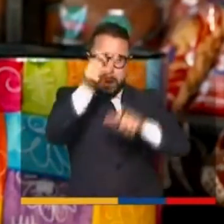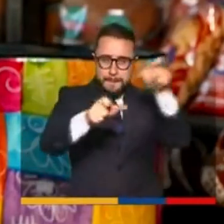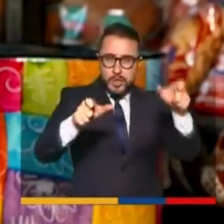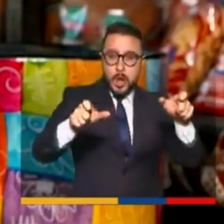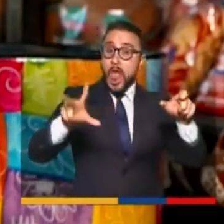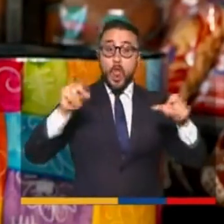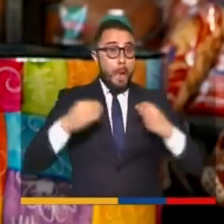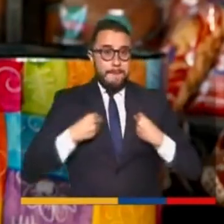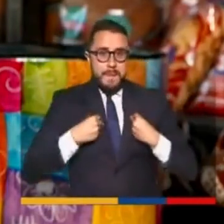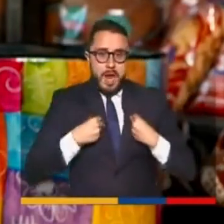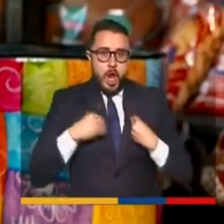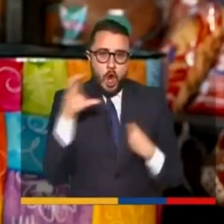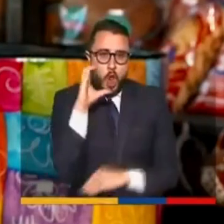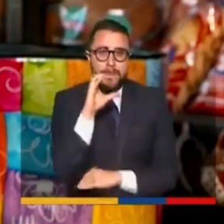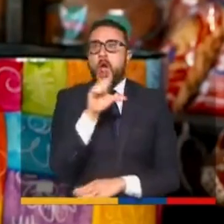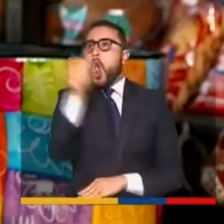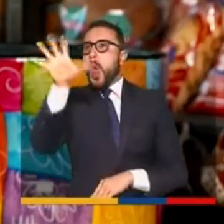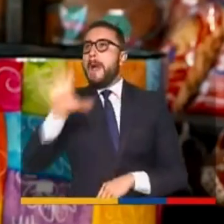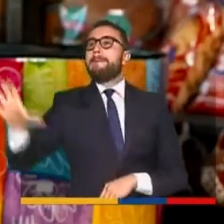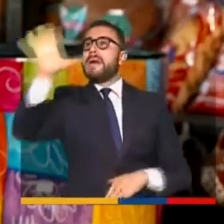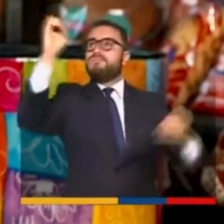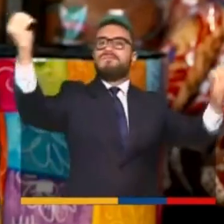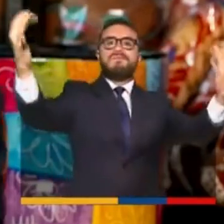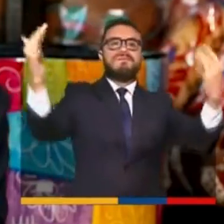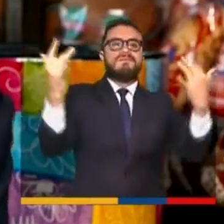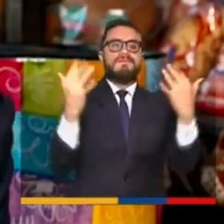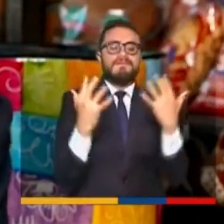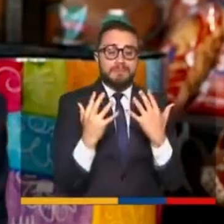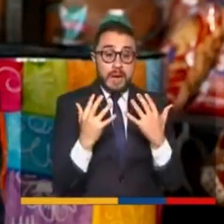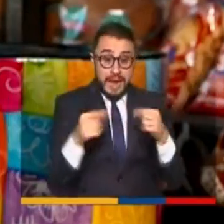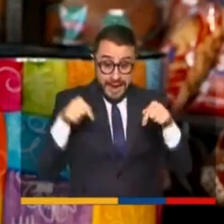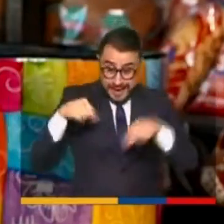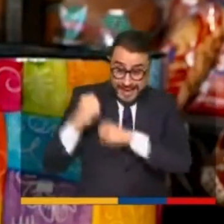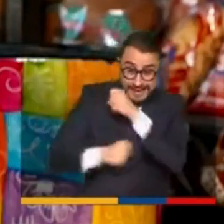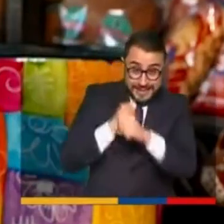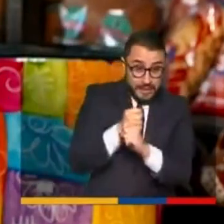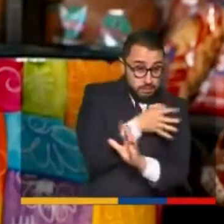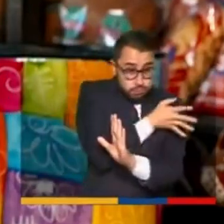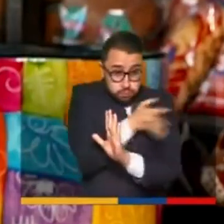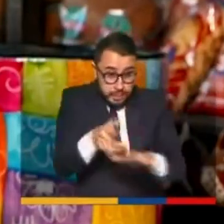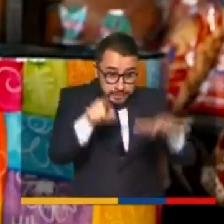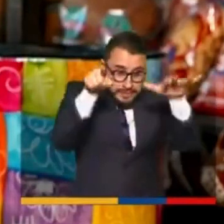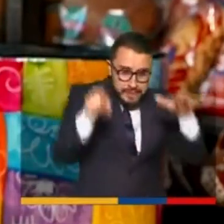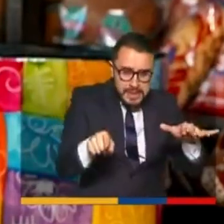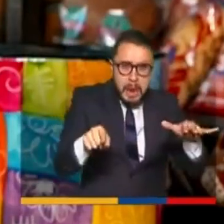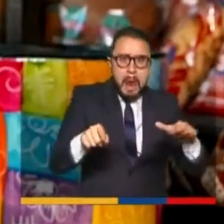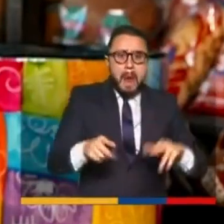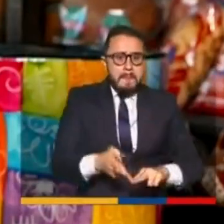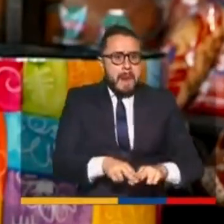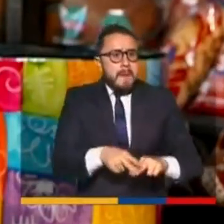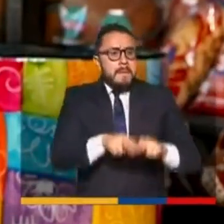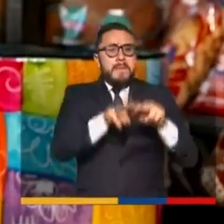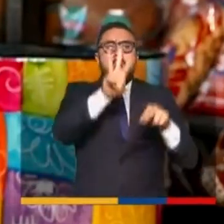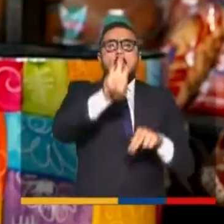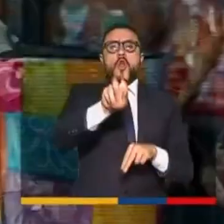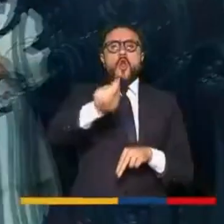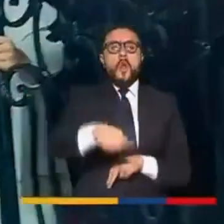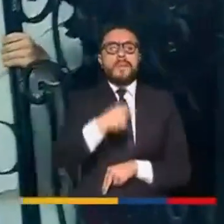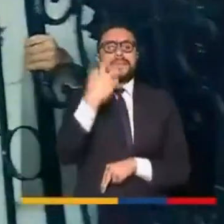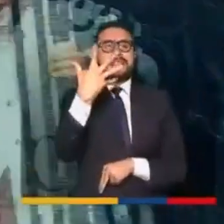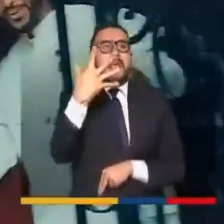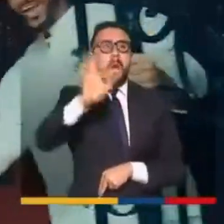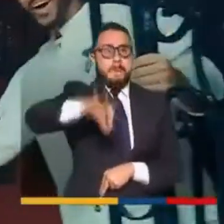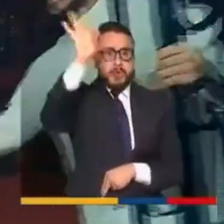Colombia. Este año, en el primer semestre, ya va otro aumento del 8,5%. Es decir, que